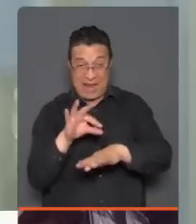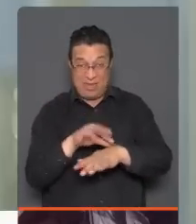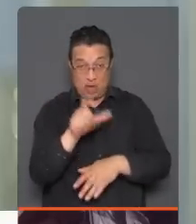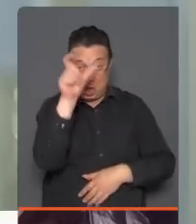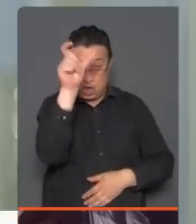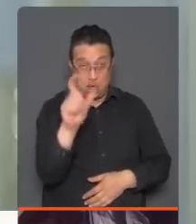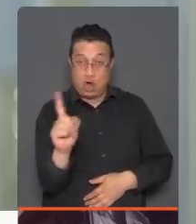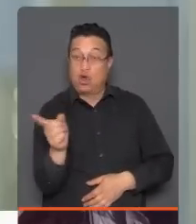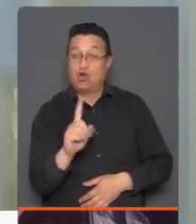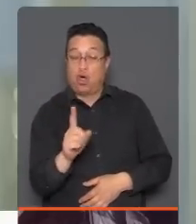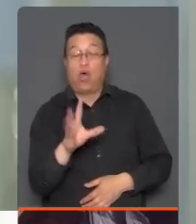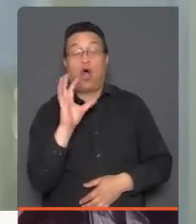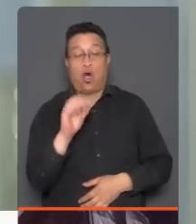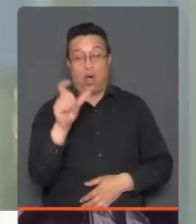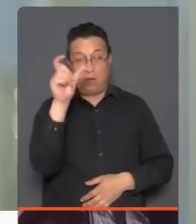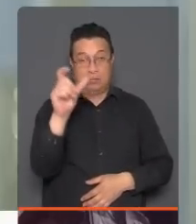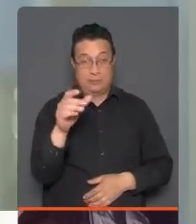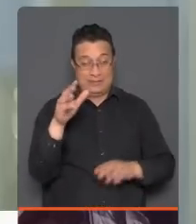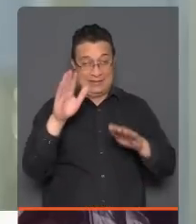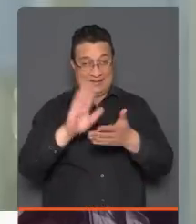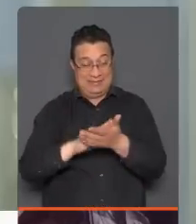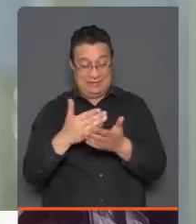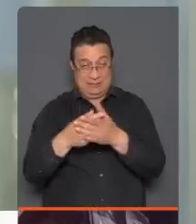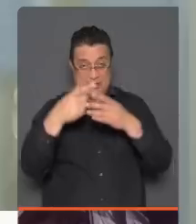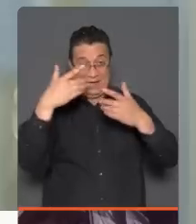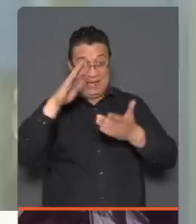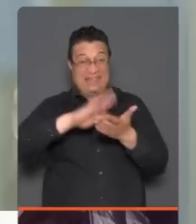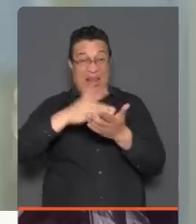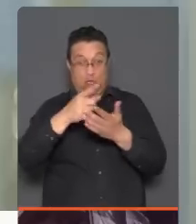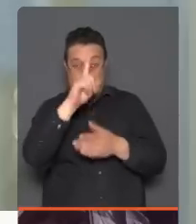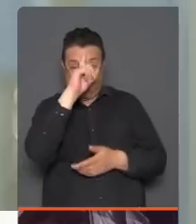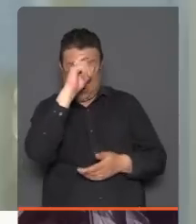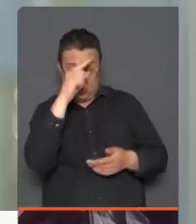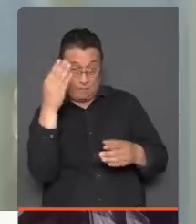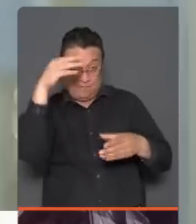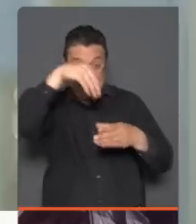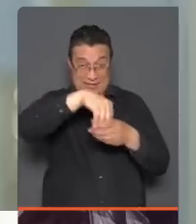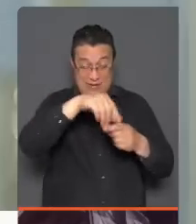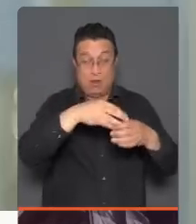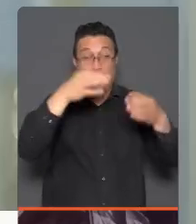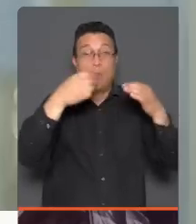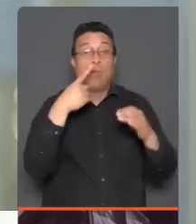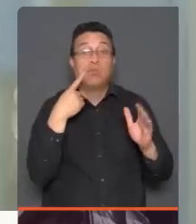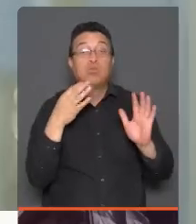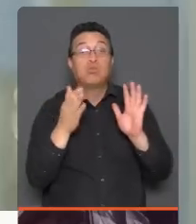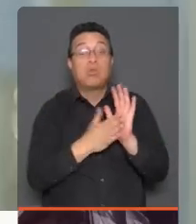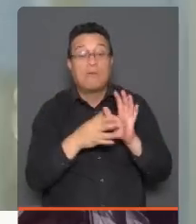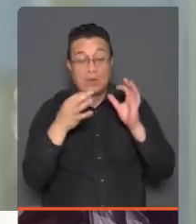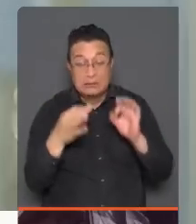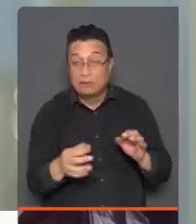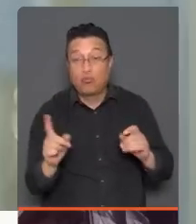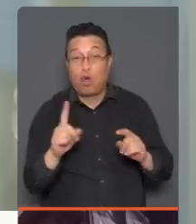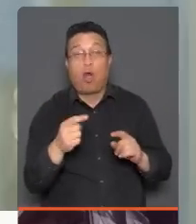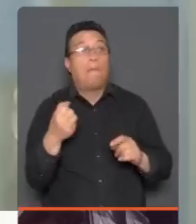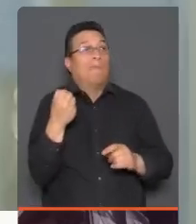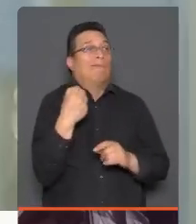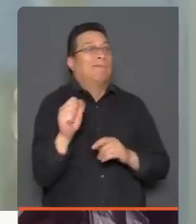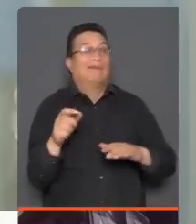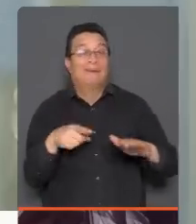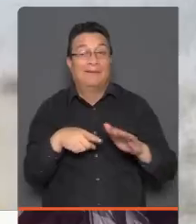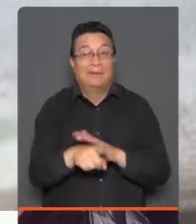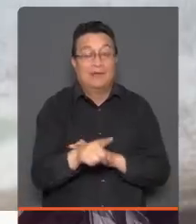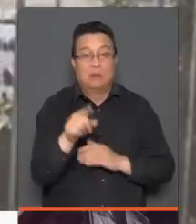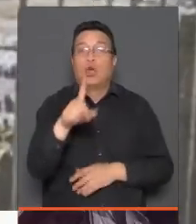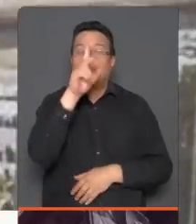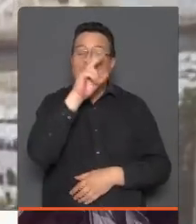es un personal del área de la salud acreditado para hacer un procedimiento específico y lo hace, comete un acto